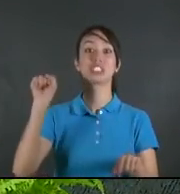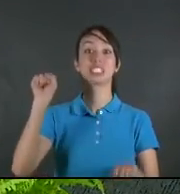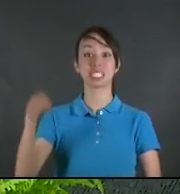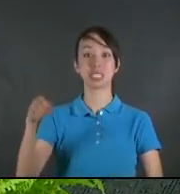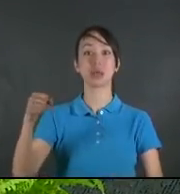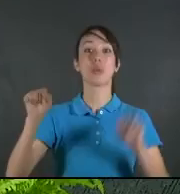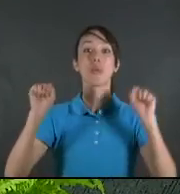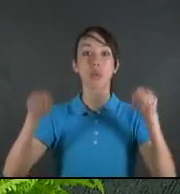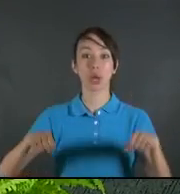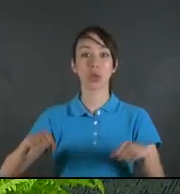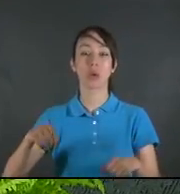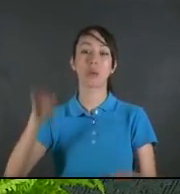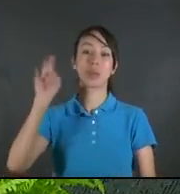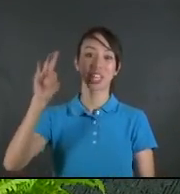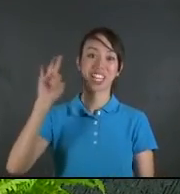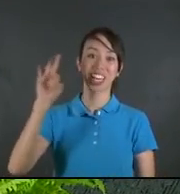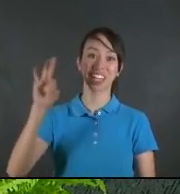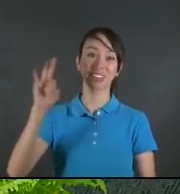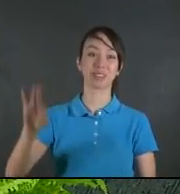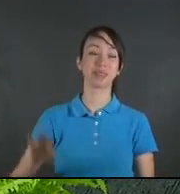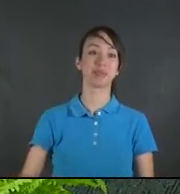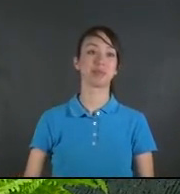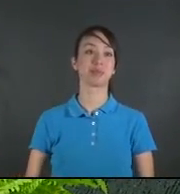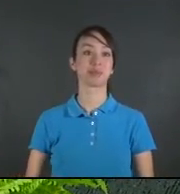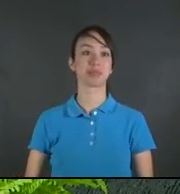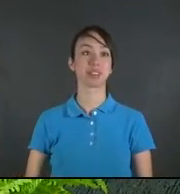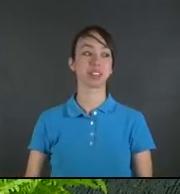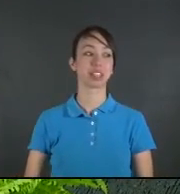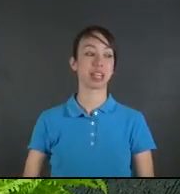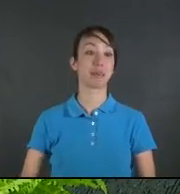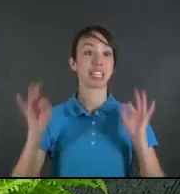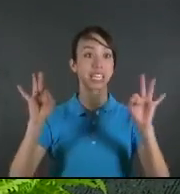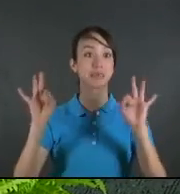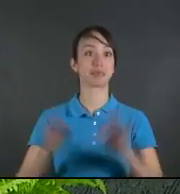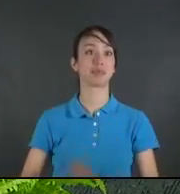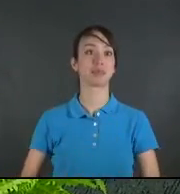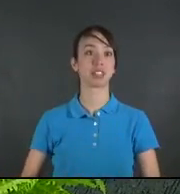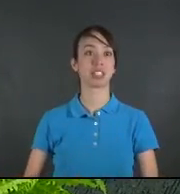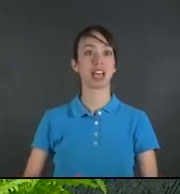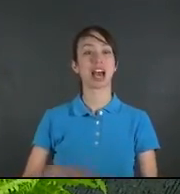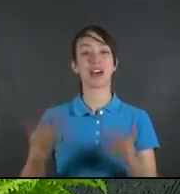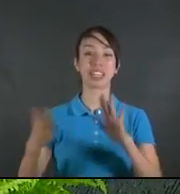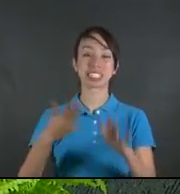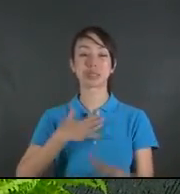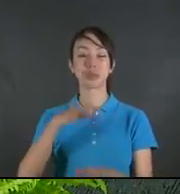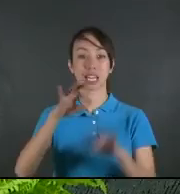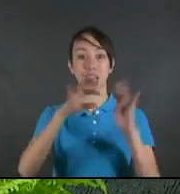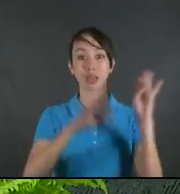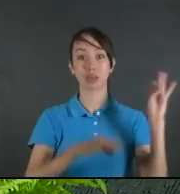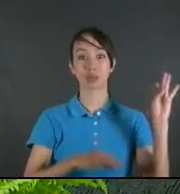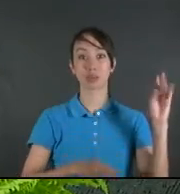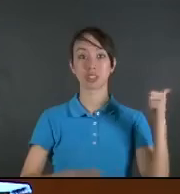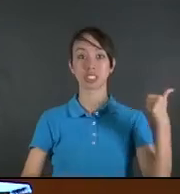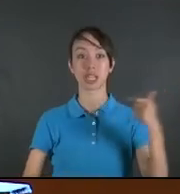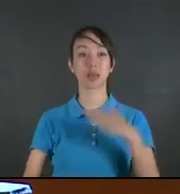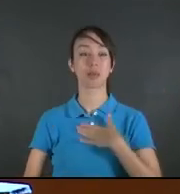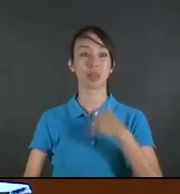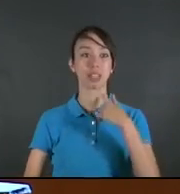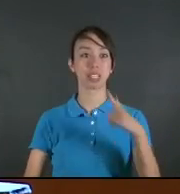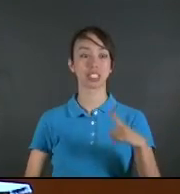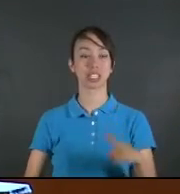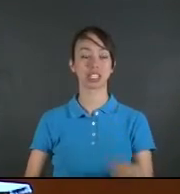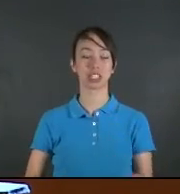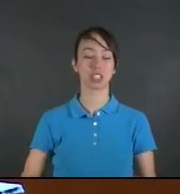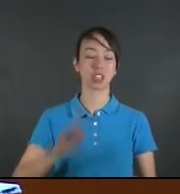meditar sea qué me dice mi mujer a veces eh vengo para la iglesia y que solo esperame es que